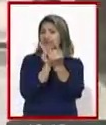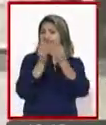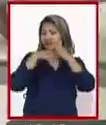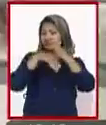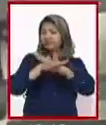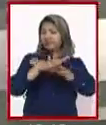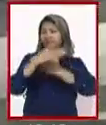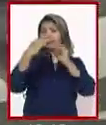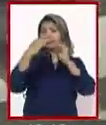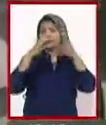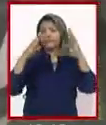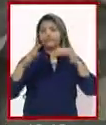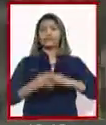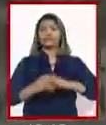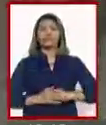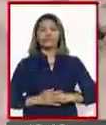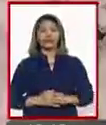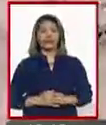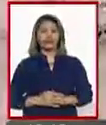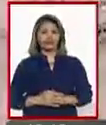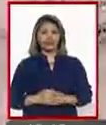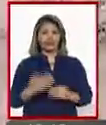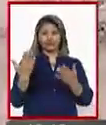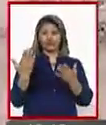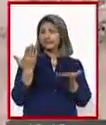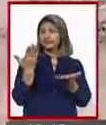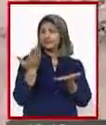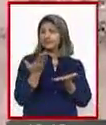de un domicilio. Llega